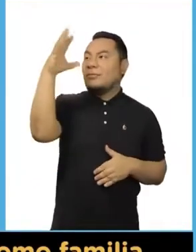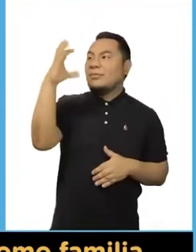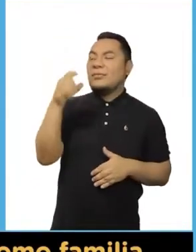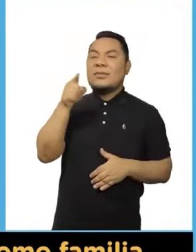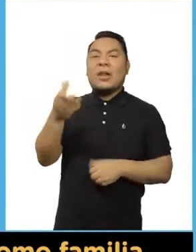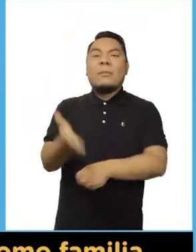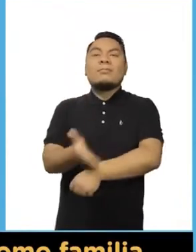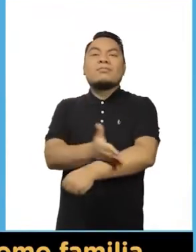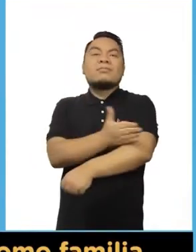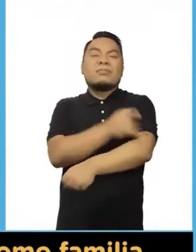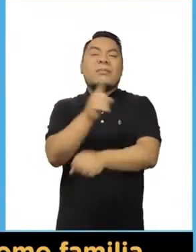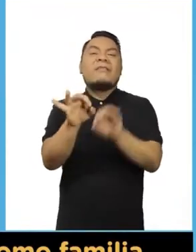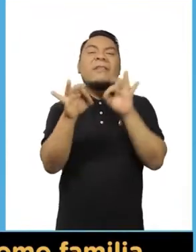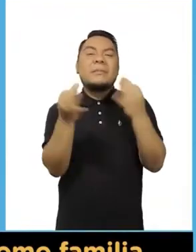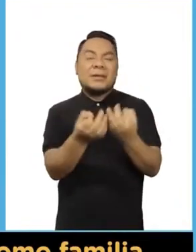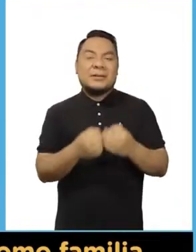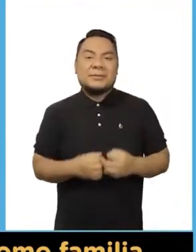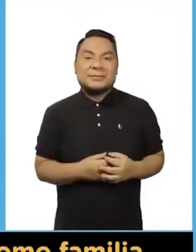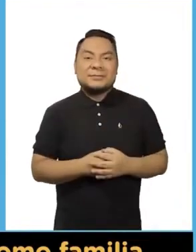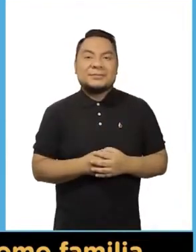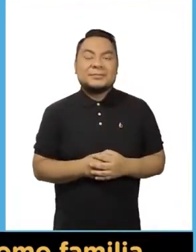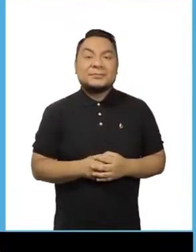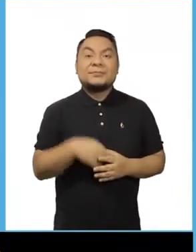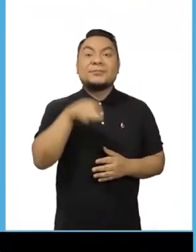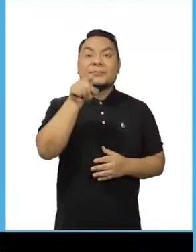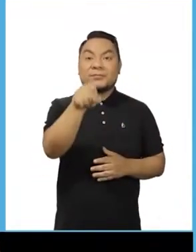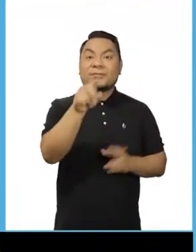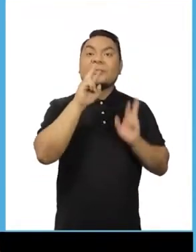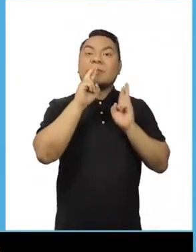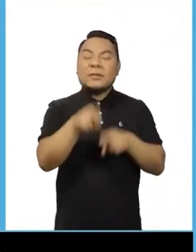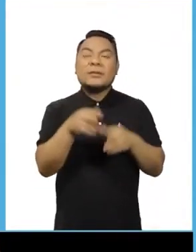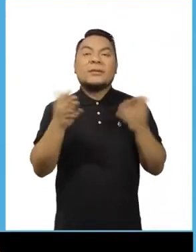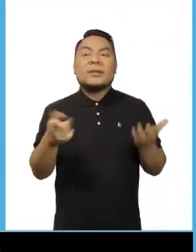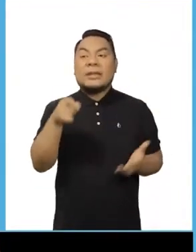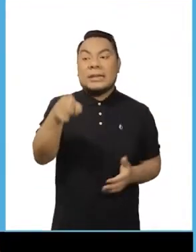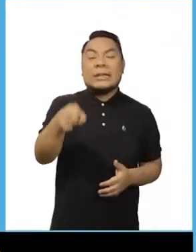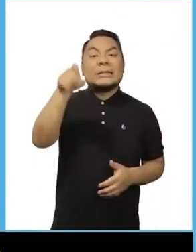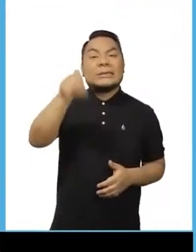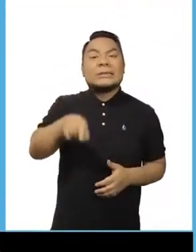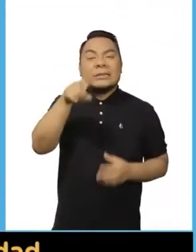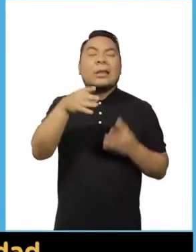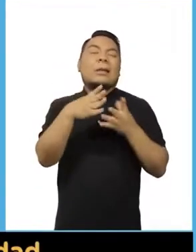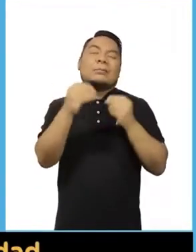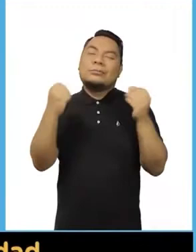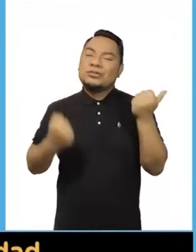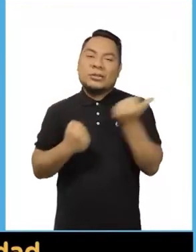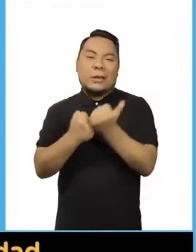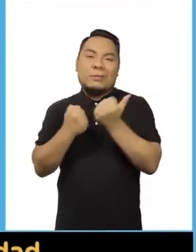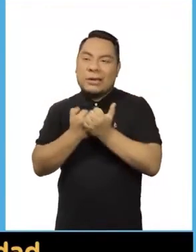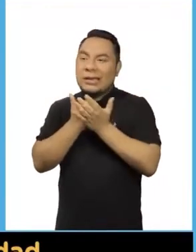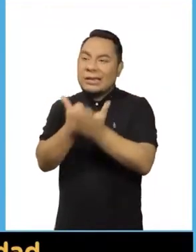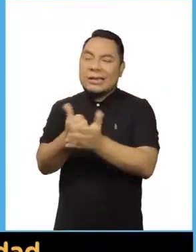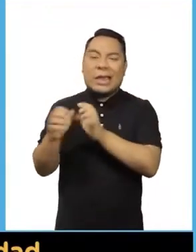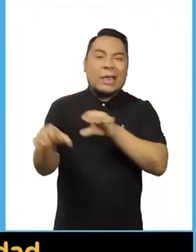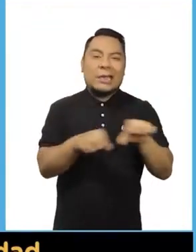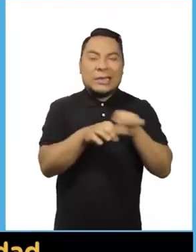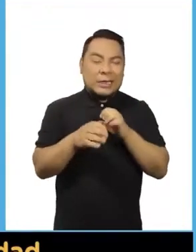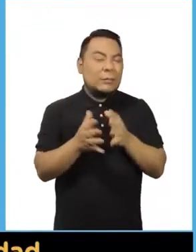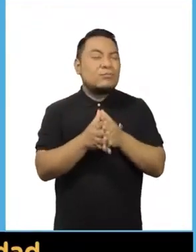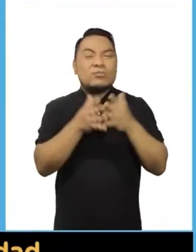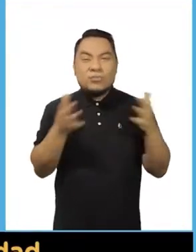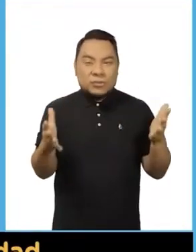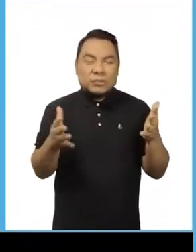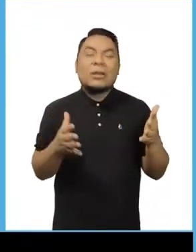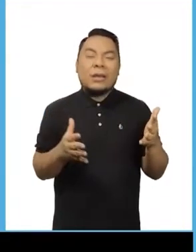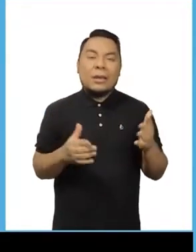al semáforo del progreso como familia. Si tu respuesta fue que necesitó mucho apoyo para realizar